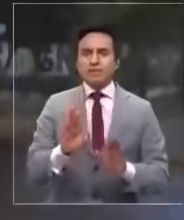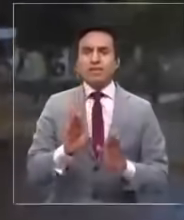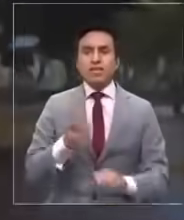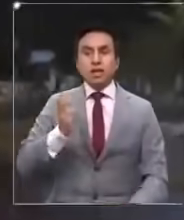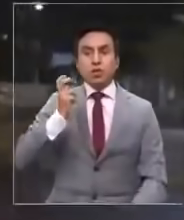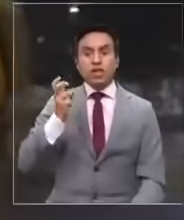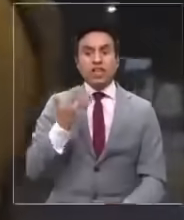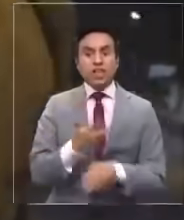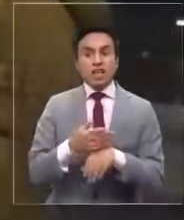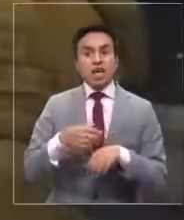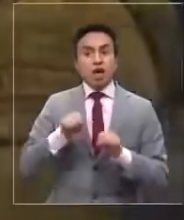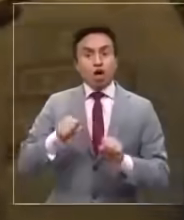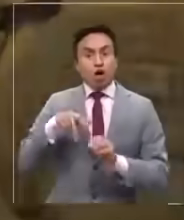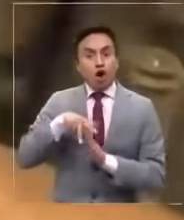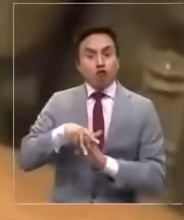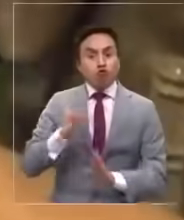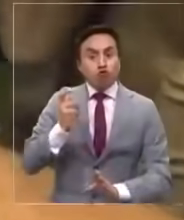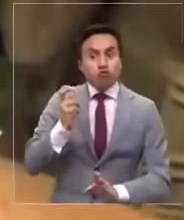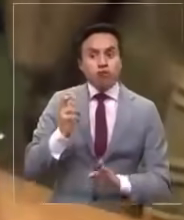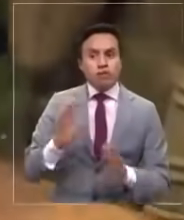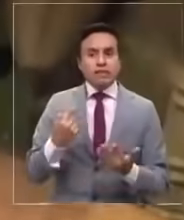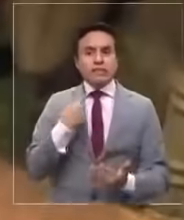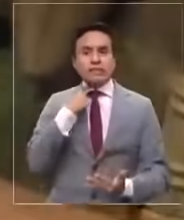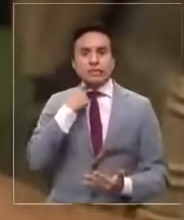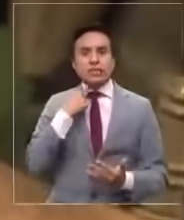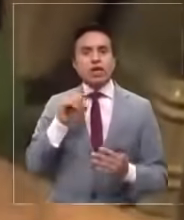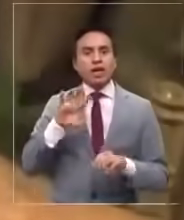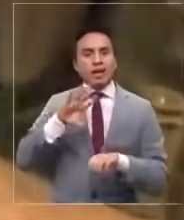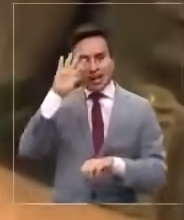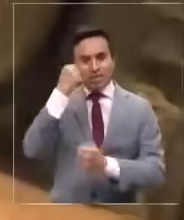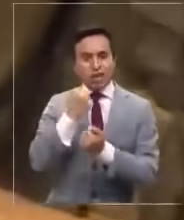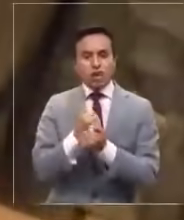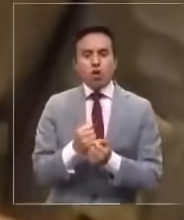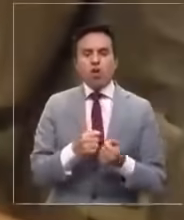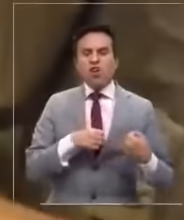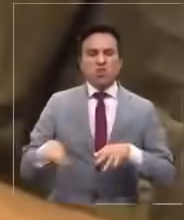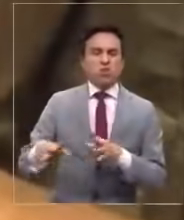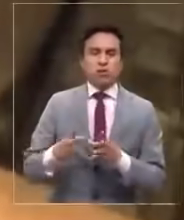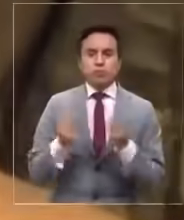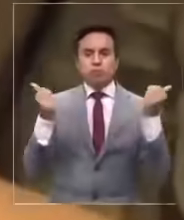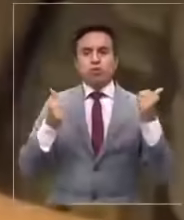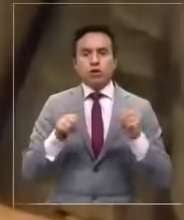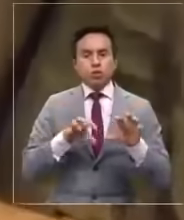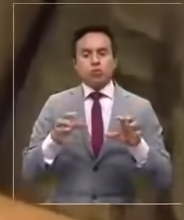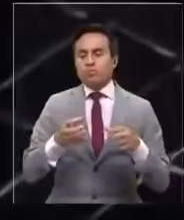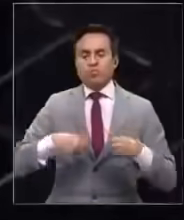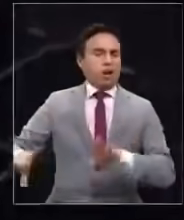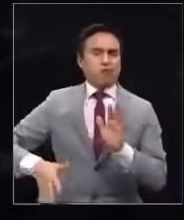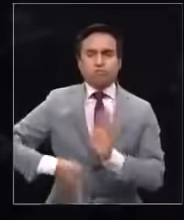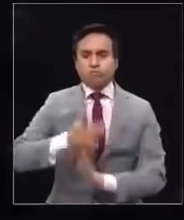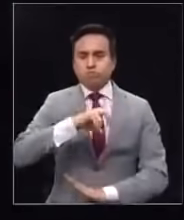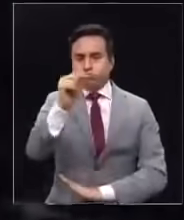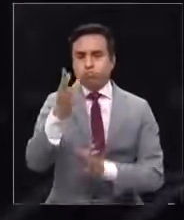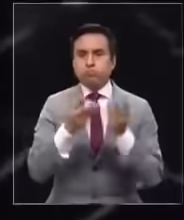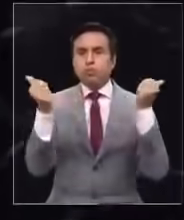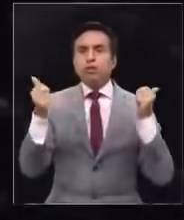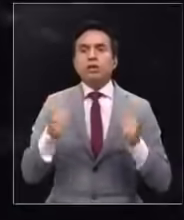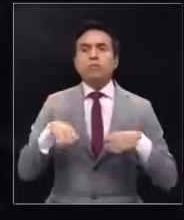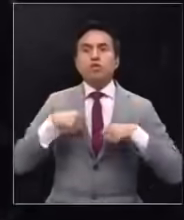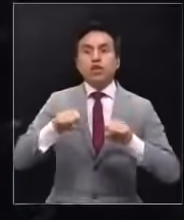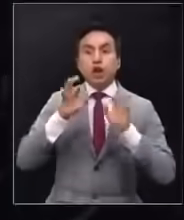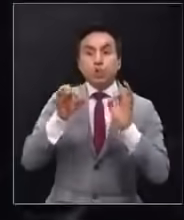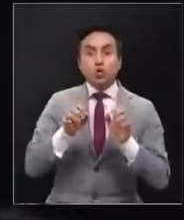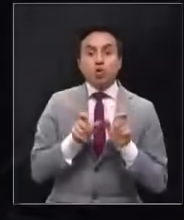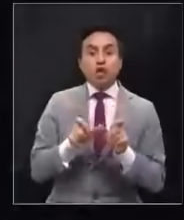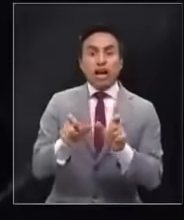los delincuentes que se movilizan en motocicleta cuando son sorprendidos por carabineros huyen dejando incluso su mercancía. Un motorista, al momento